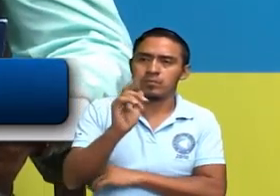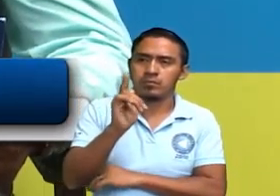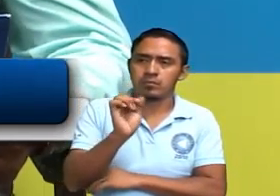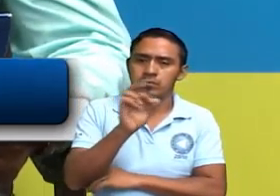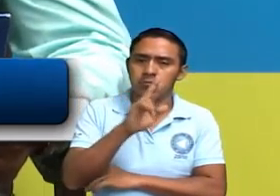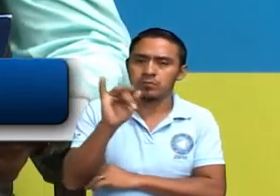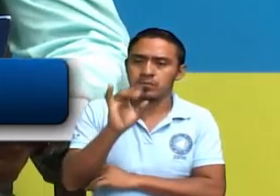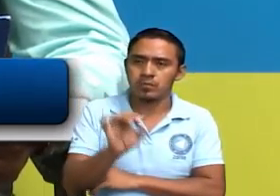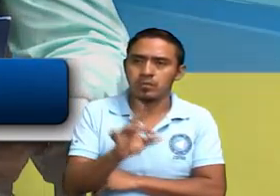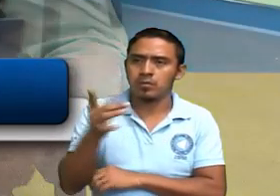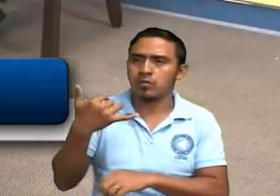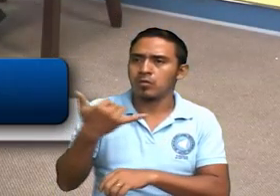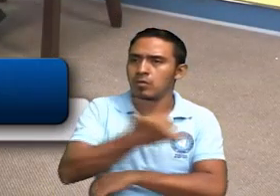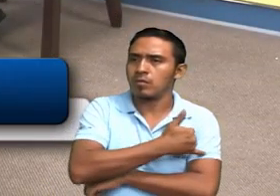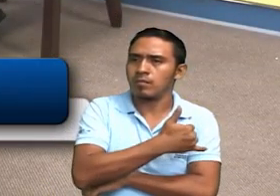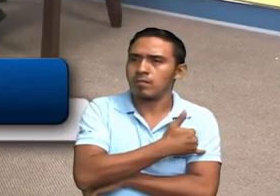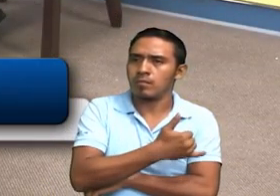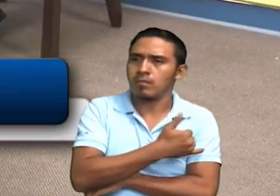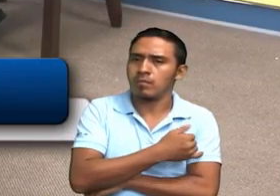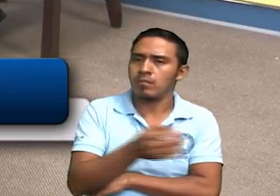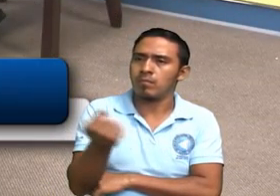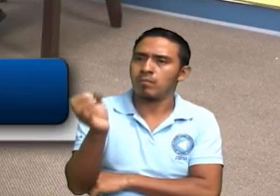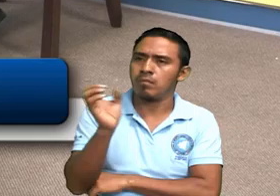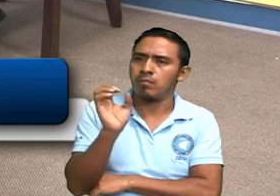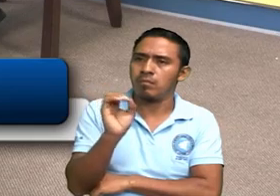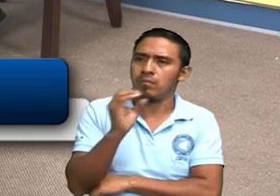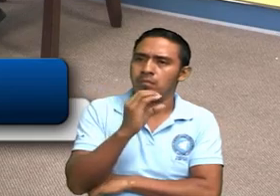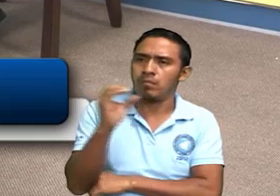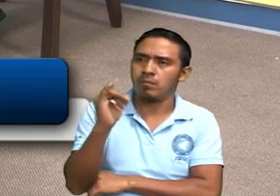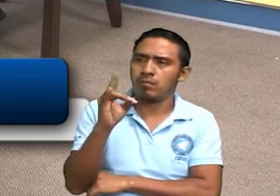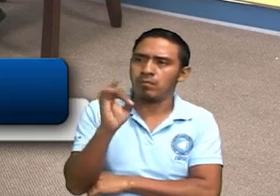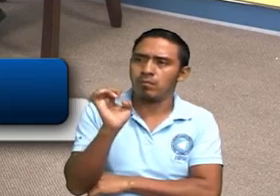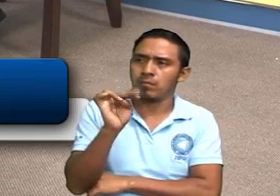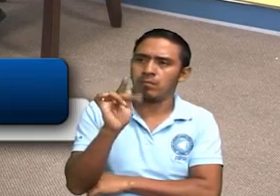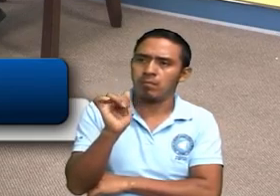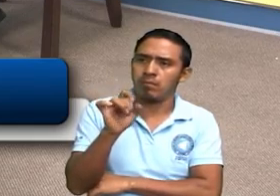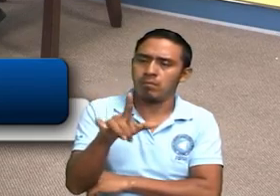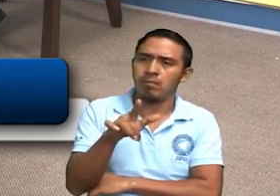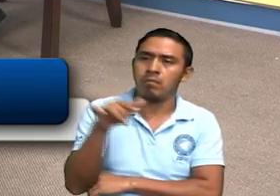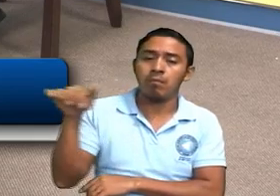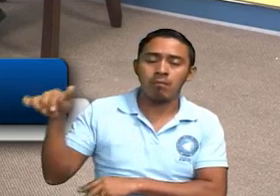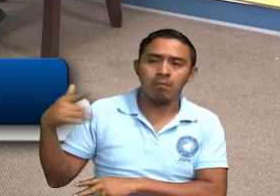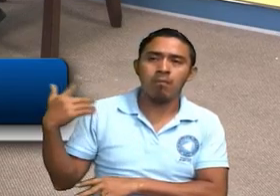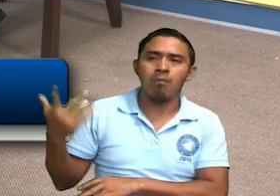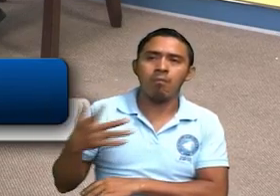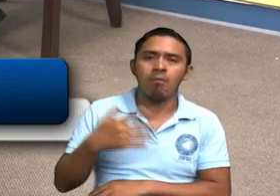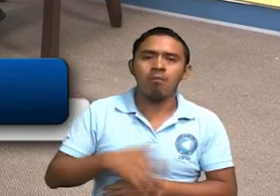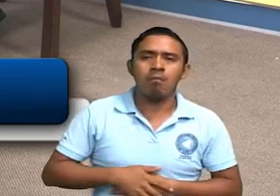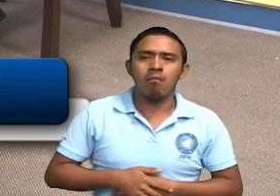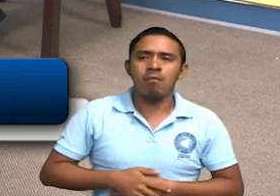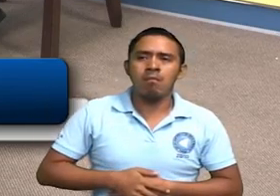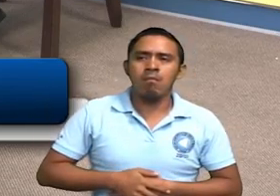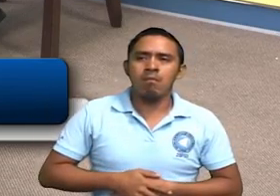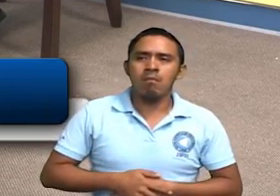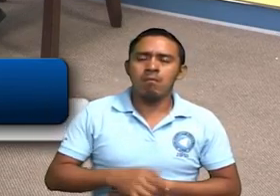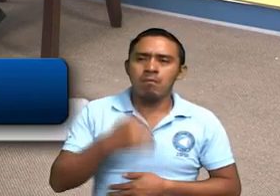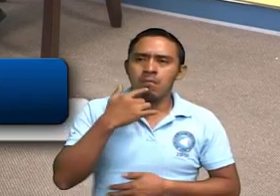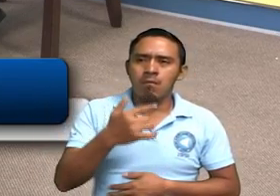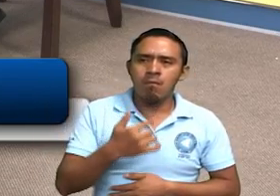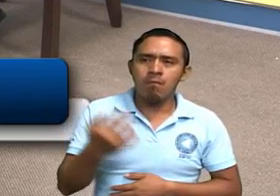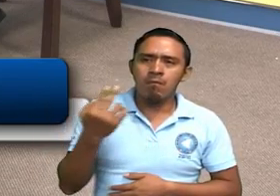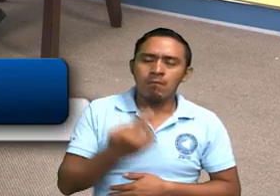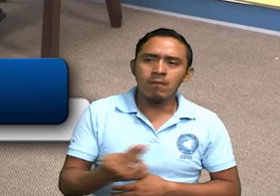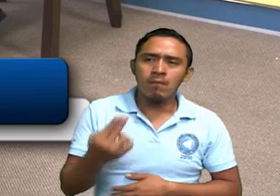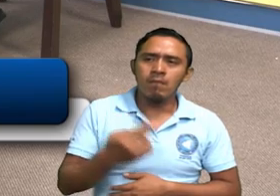Hospital Nuevo Occidental, que tenemos un año y medio estarlo estrenando los nicaragüenses, y se está implementando esta